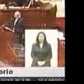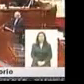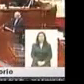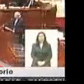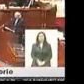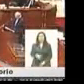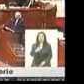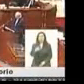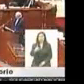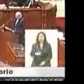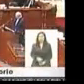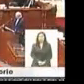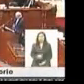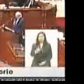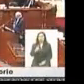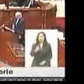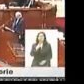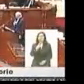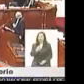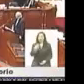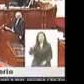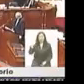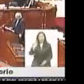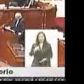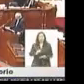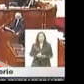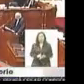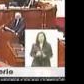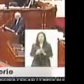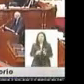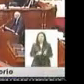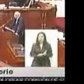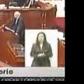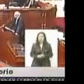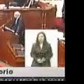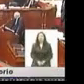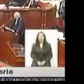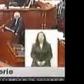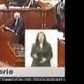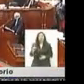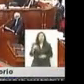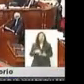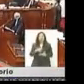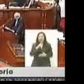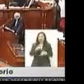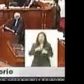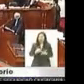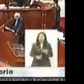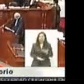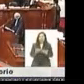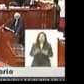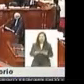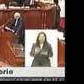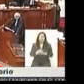Pregunta número 31. Para que el ministro diga si la razón de la creación de la Agencia de Compras de las Fuerzas Armadas es igualmente facilitar